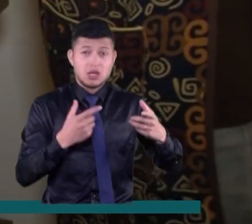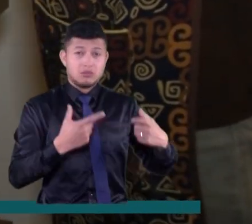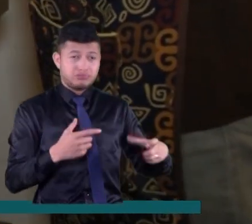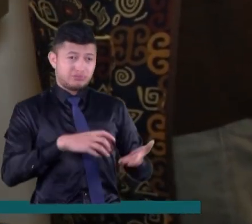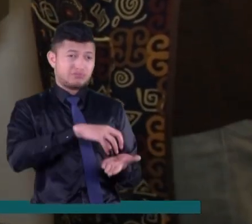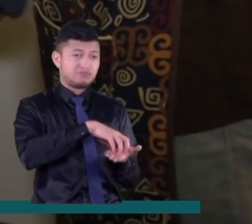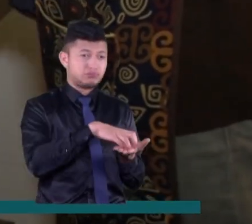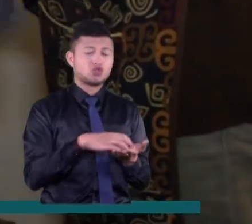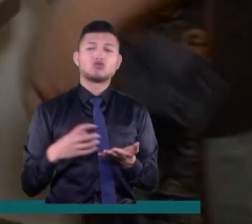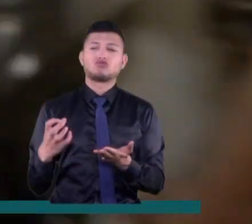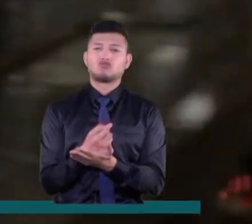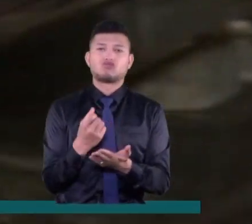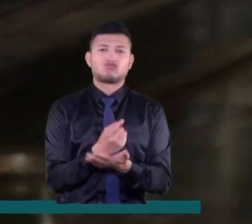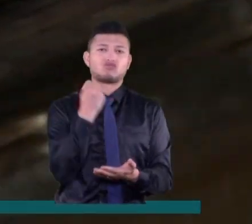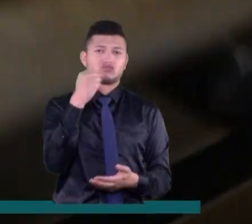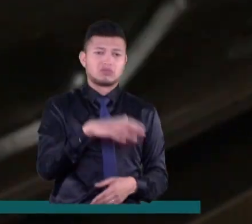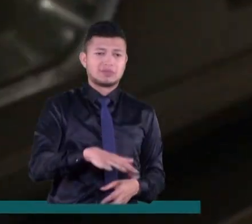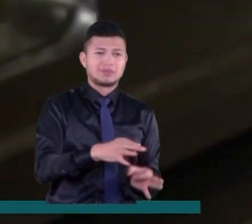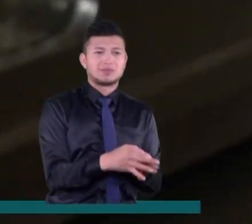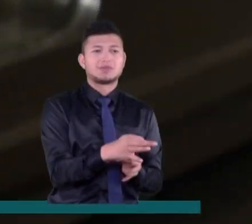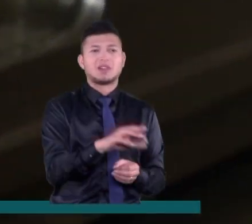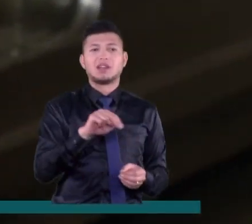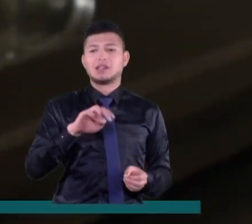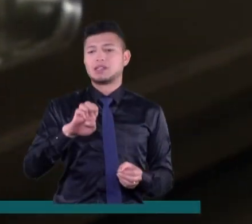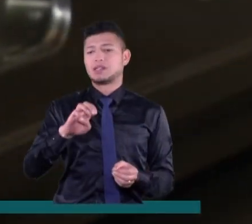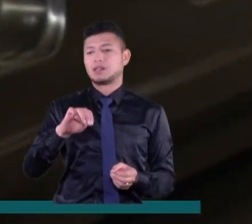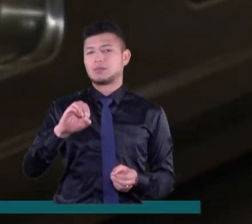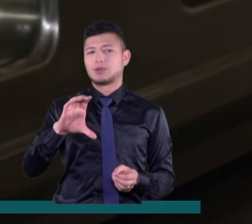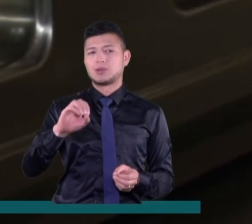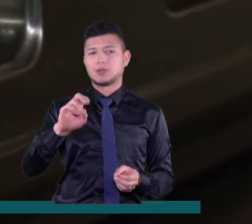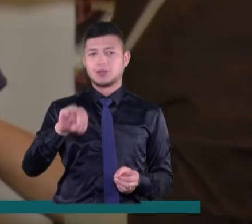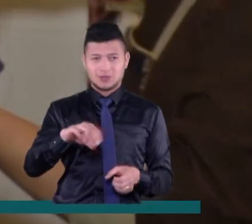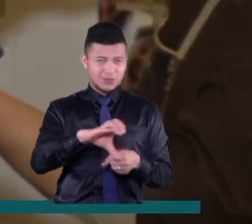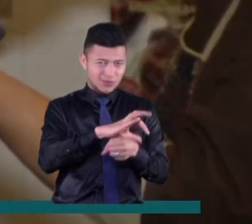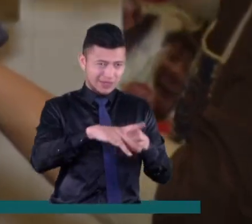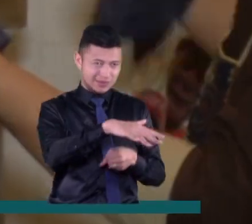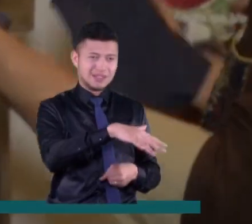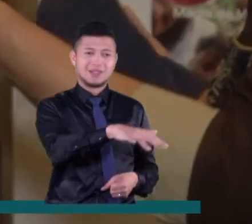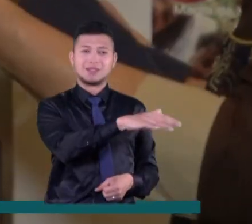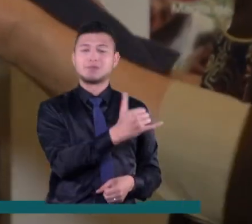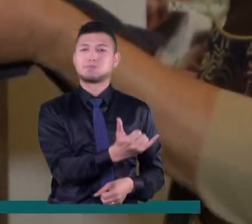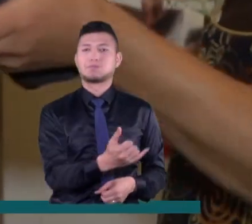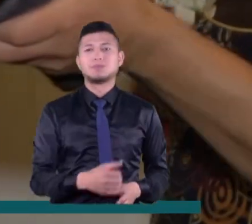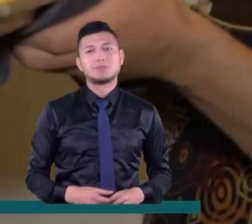repostería en su forma de sustento en Nemocón, Cundinamarca.